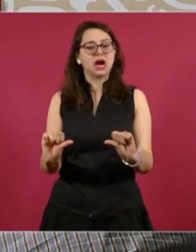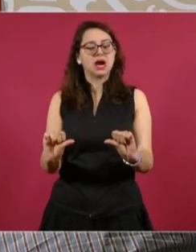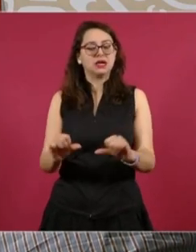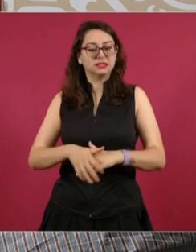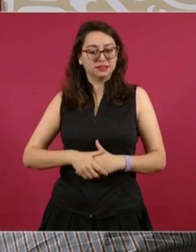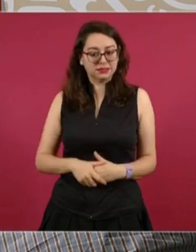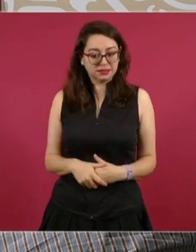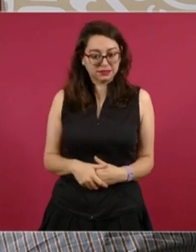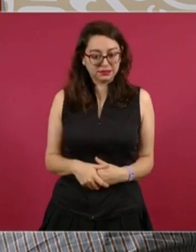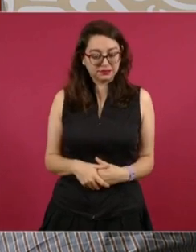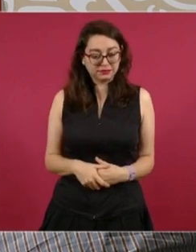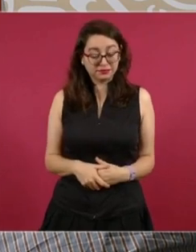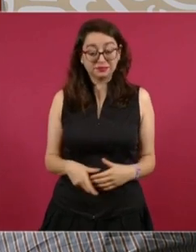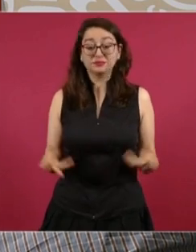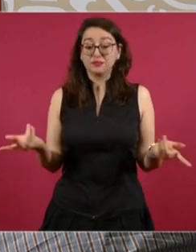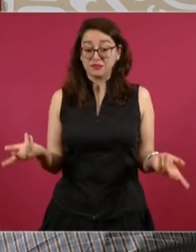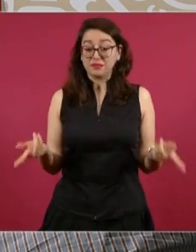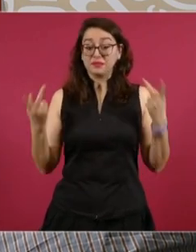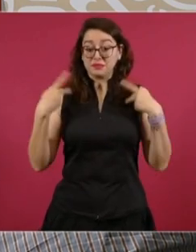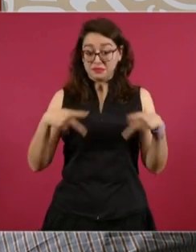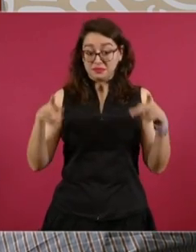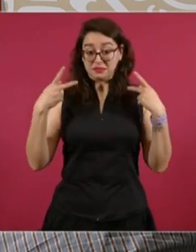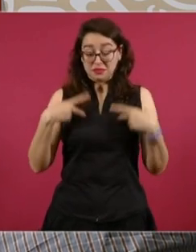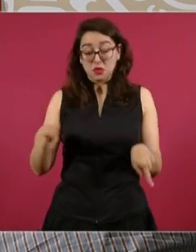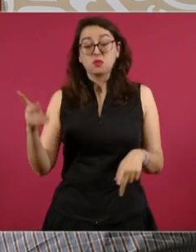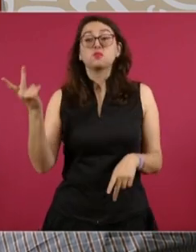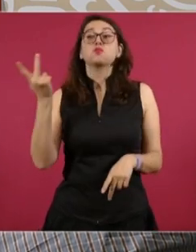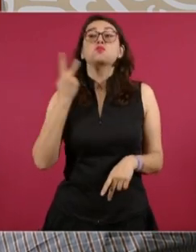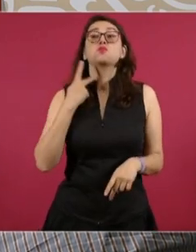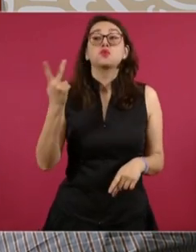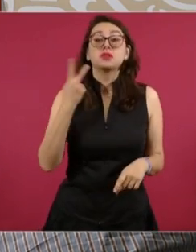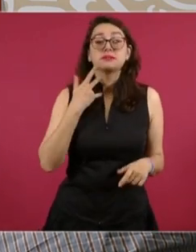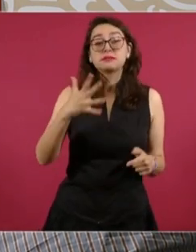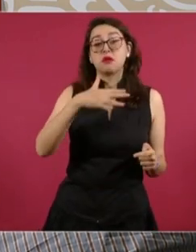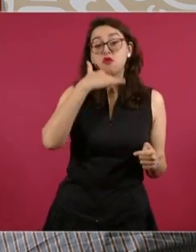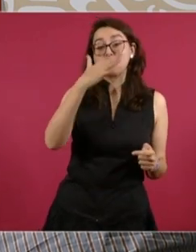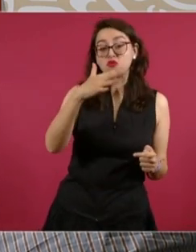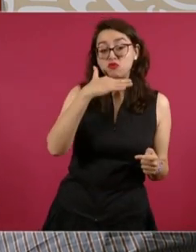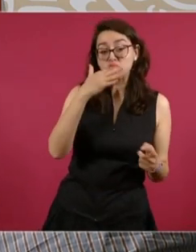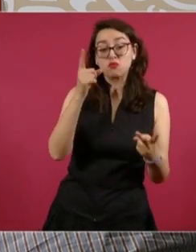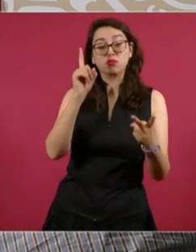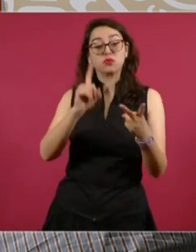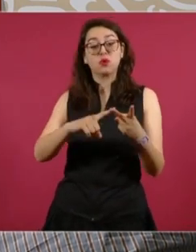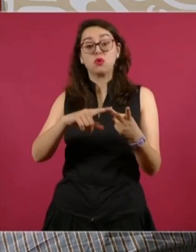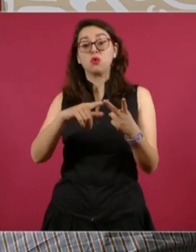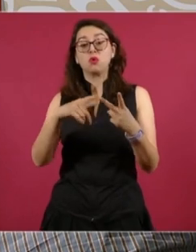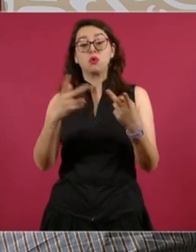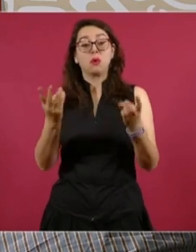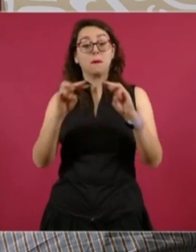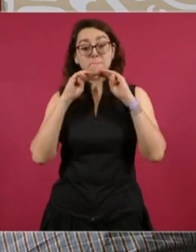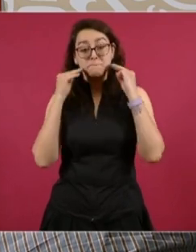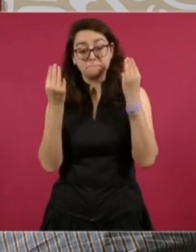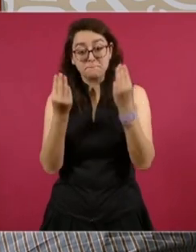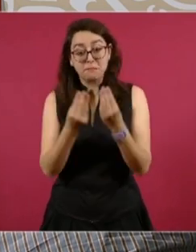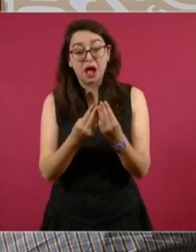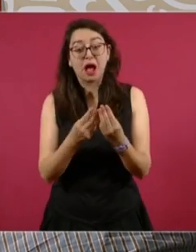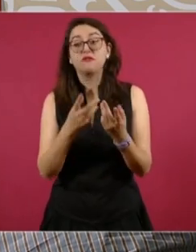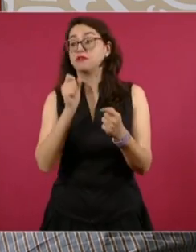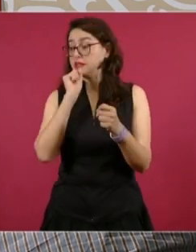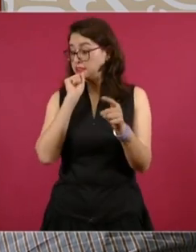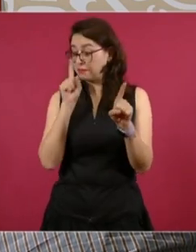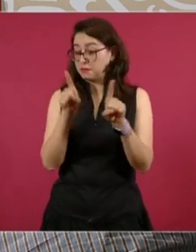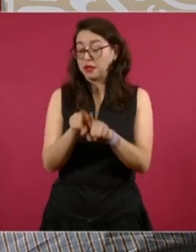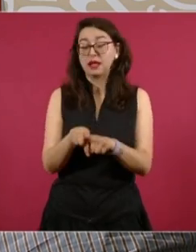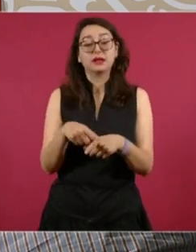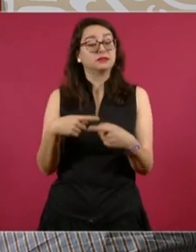a delincuentes de cuello blanco y a delincuentes del crimen organizado.